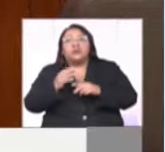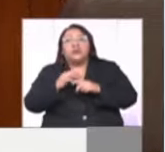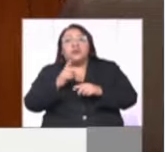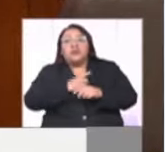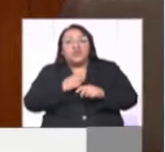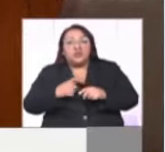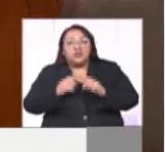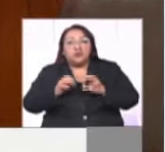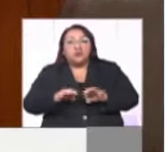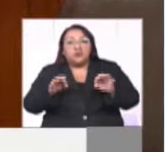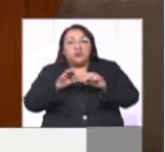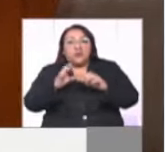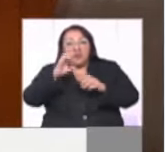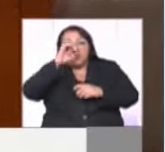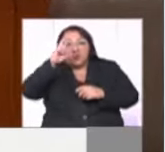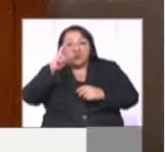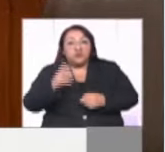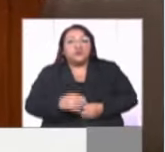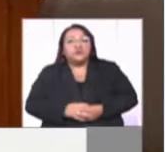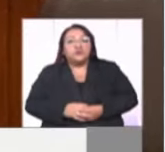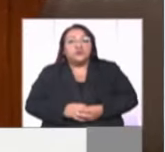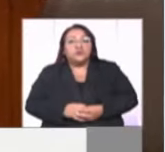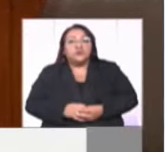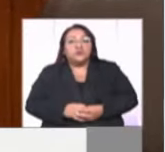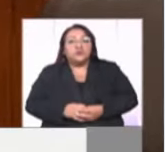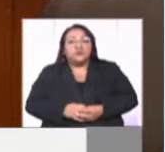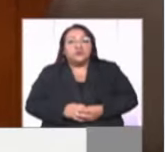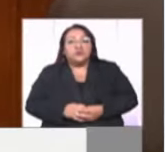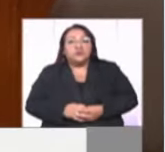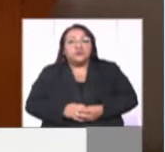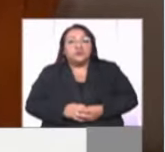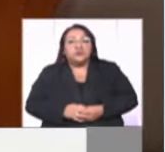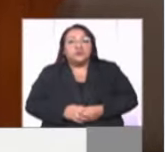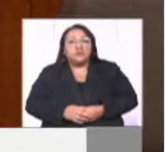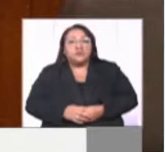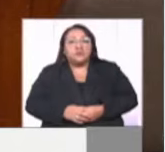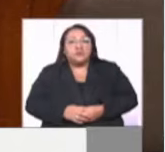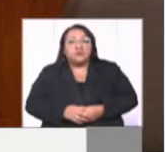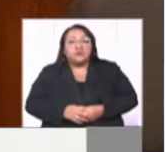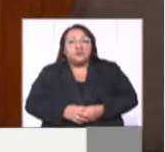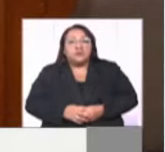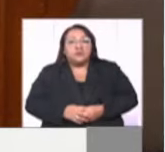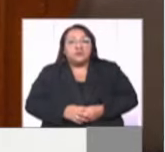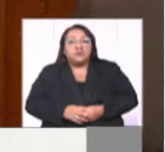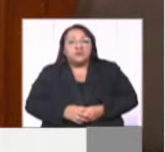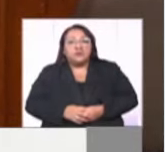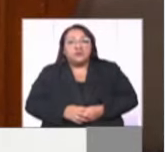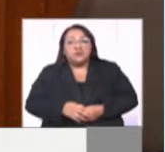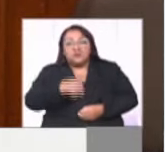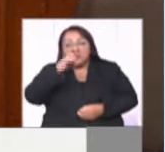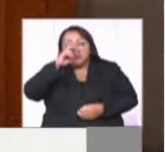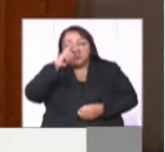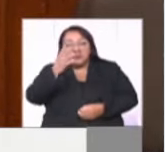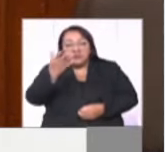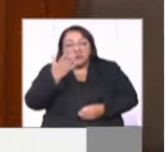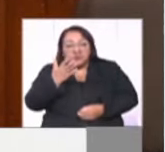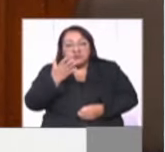Dirección Desconcentrada de Cusco. Se ha avanzado. El Cusco pide, presidente,